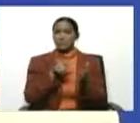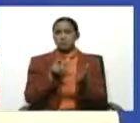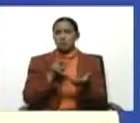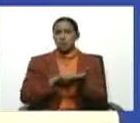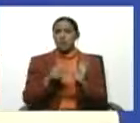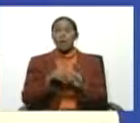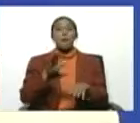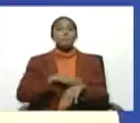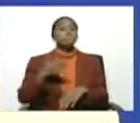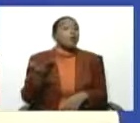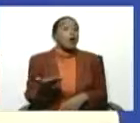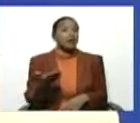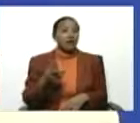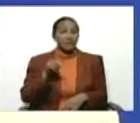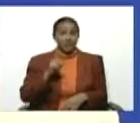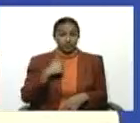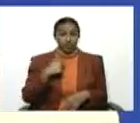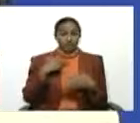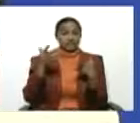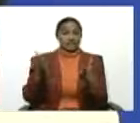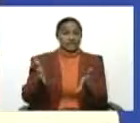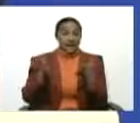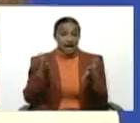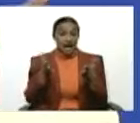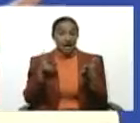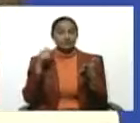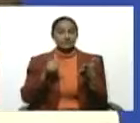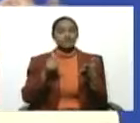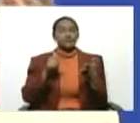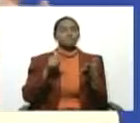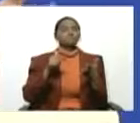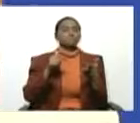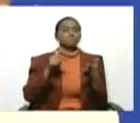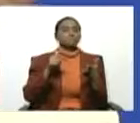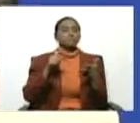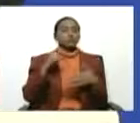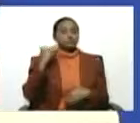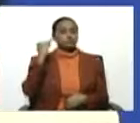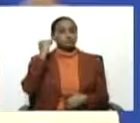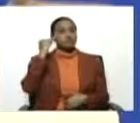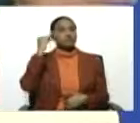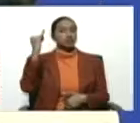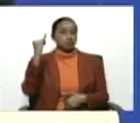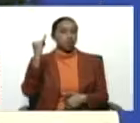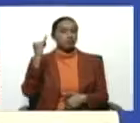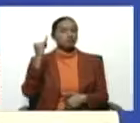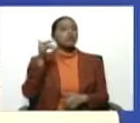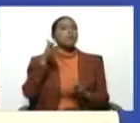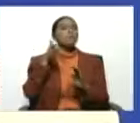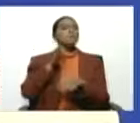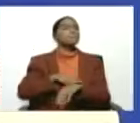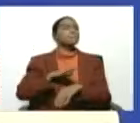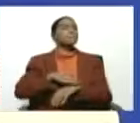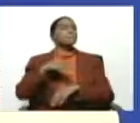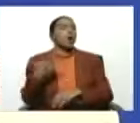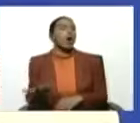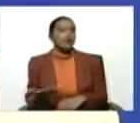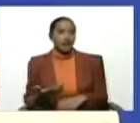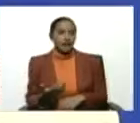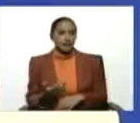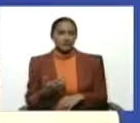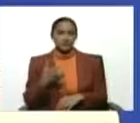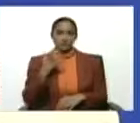ingreso medio por algún tipo de industrias medias o medianas porque la tecnología no es de